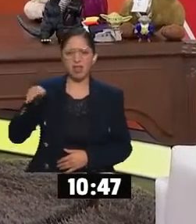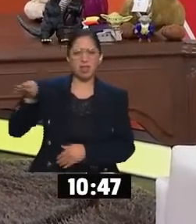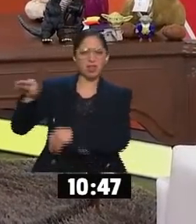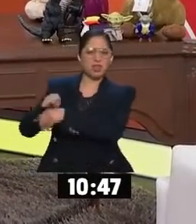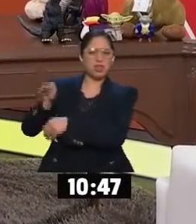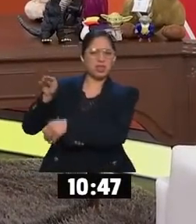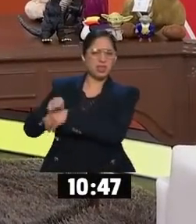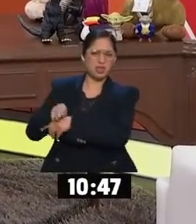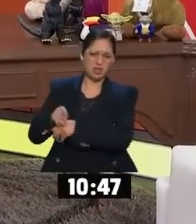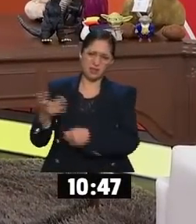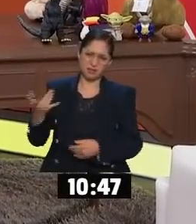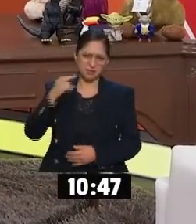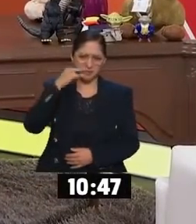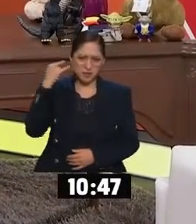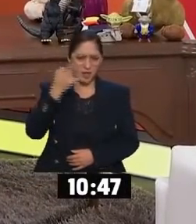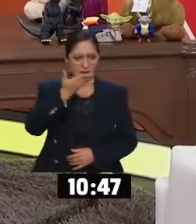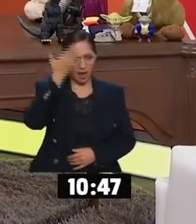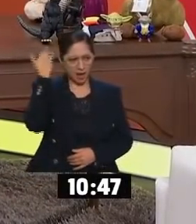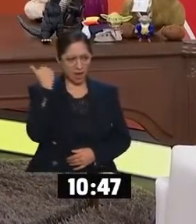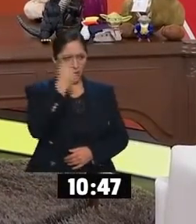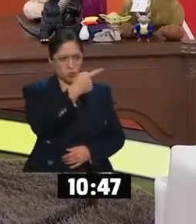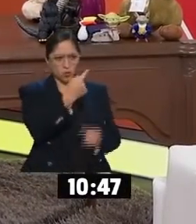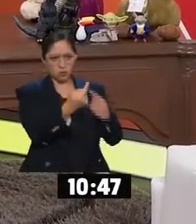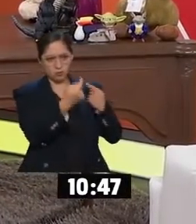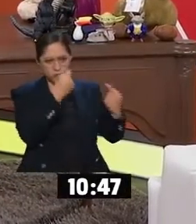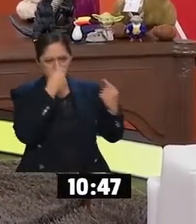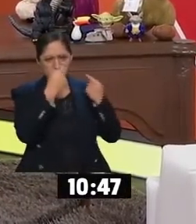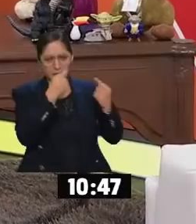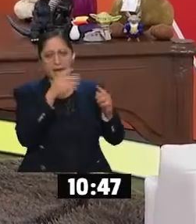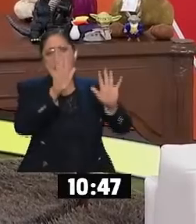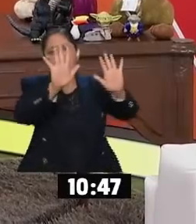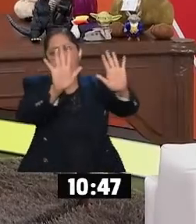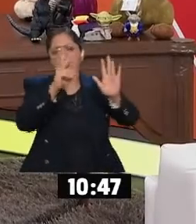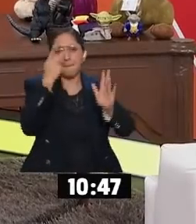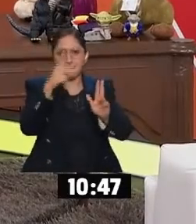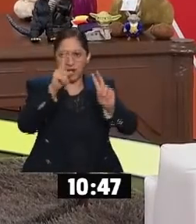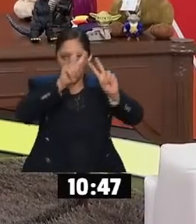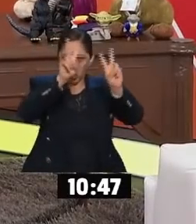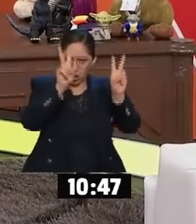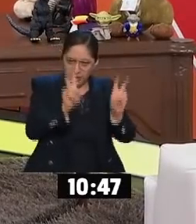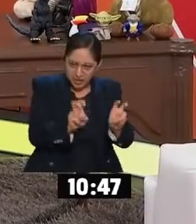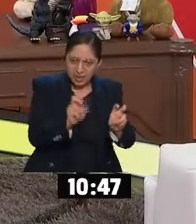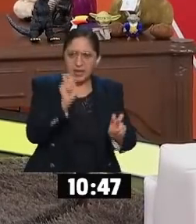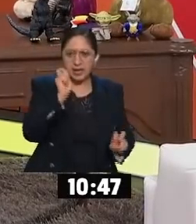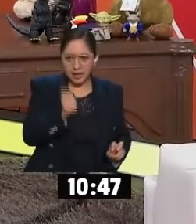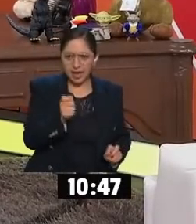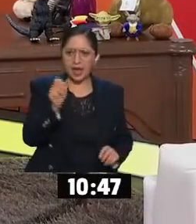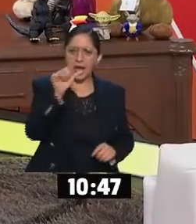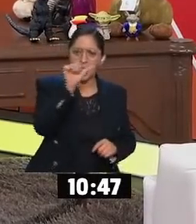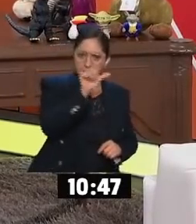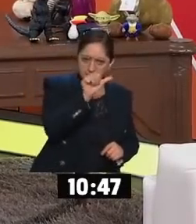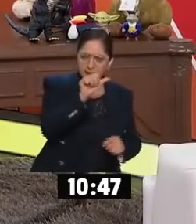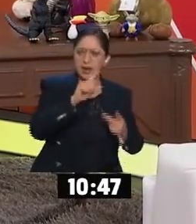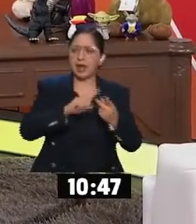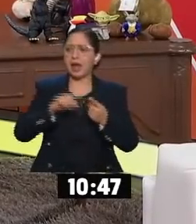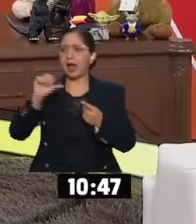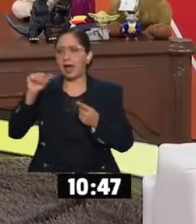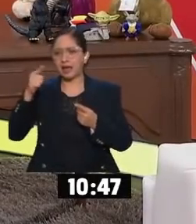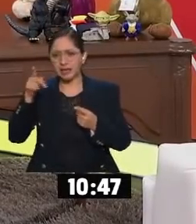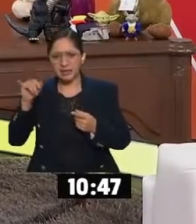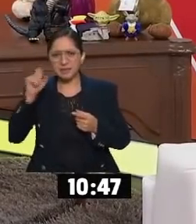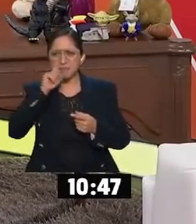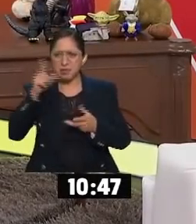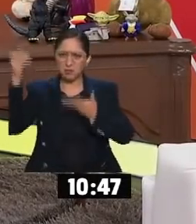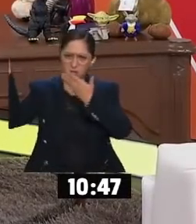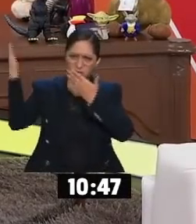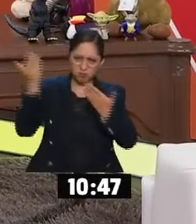una cosa, no tiene que ver con otra, señora. No. Hay que recibir a los afganos. Y también. Pero usted estaba. ¿Y por